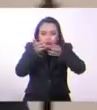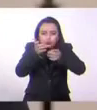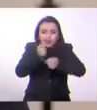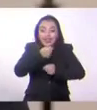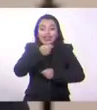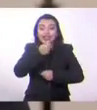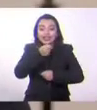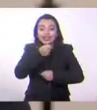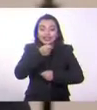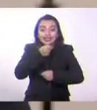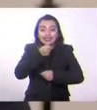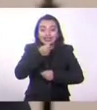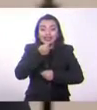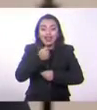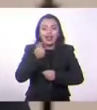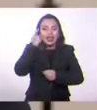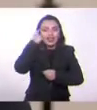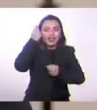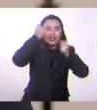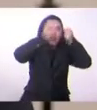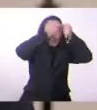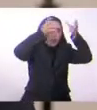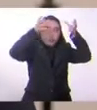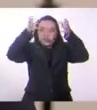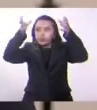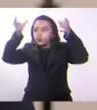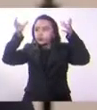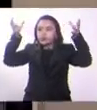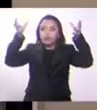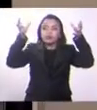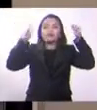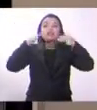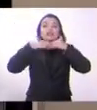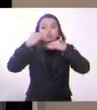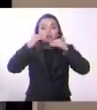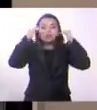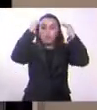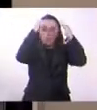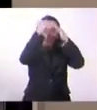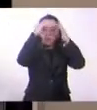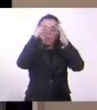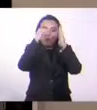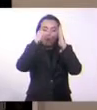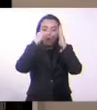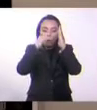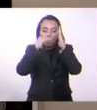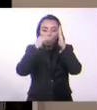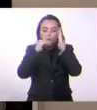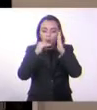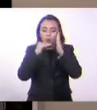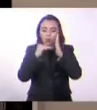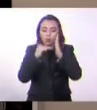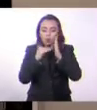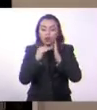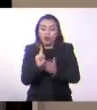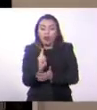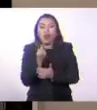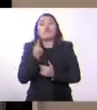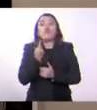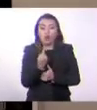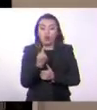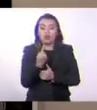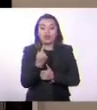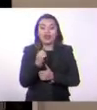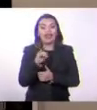que va a condensar en una idea principal. La forma inductiva es que va a partir de la idea principal o de